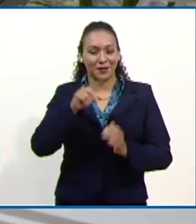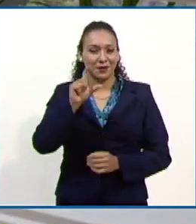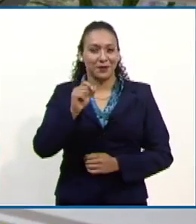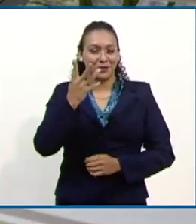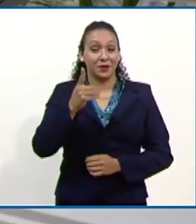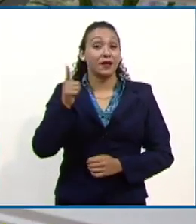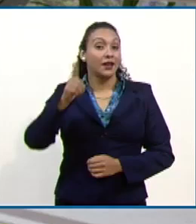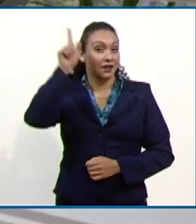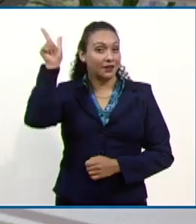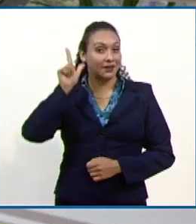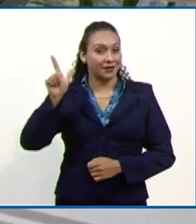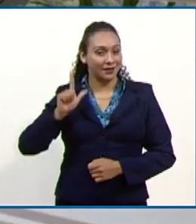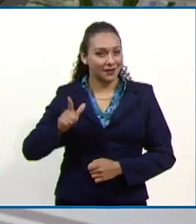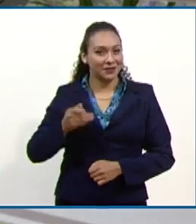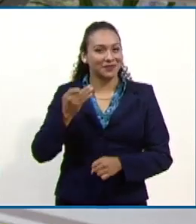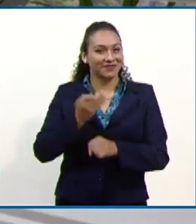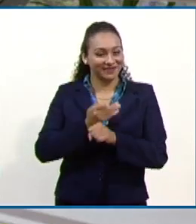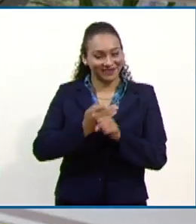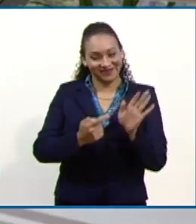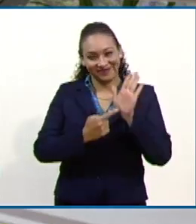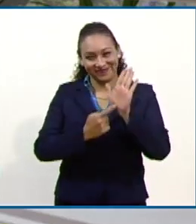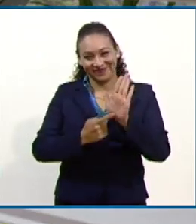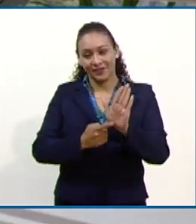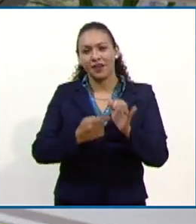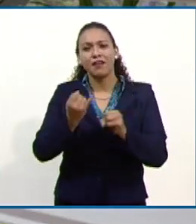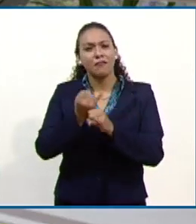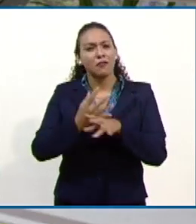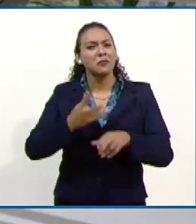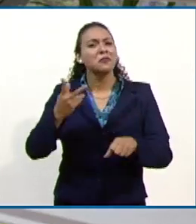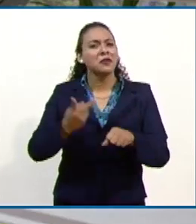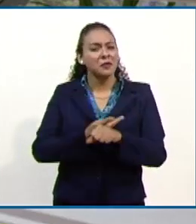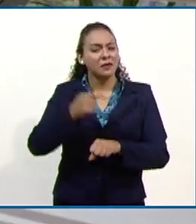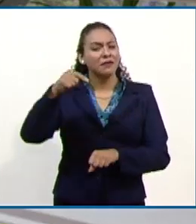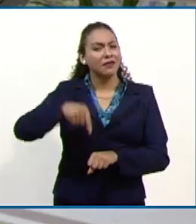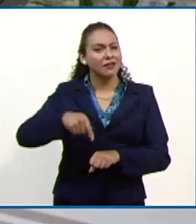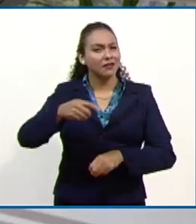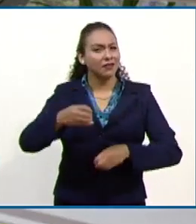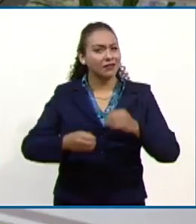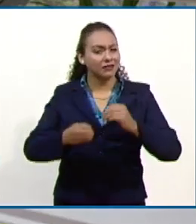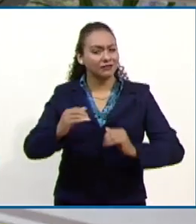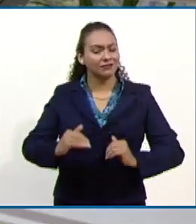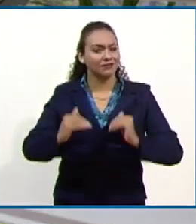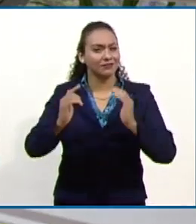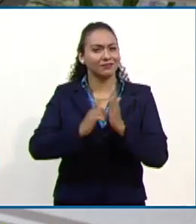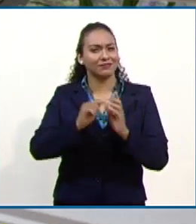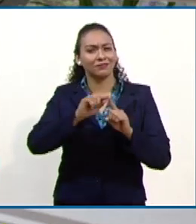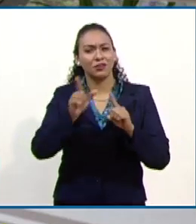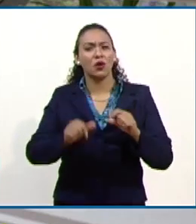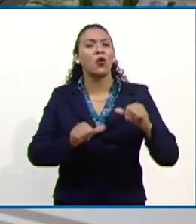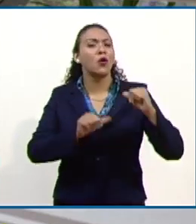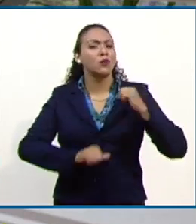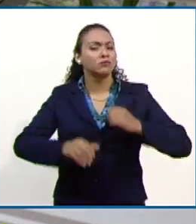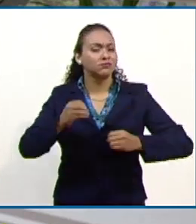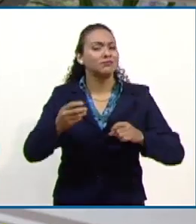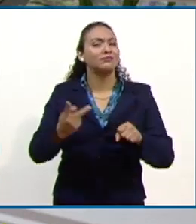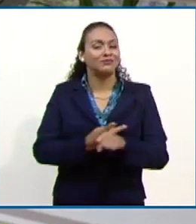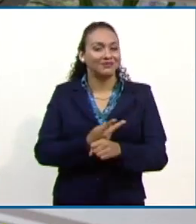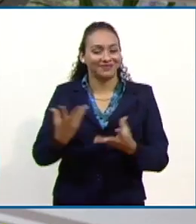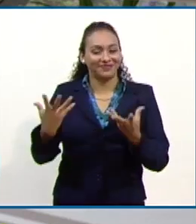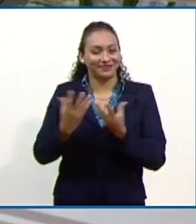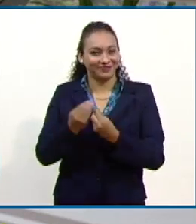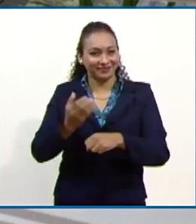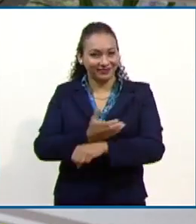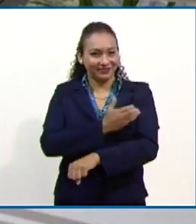Soy Leona Sánchez Cabrera y tendré el gusto en los próximos minutos de presentarle la información más reciente del Poder Judicial de la Federación junto a mi